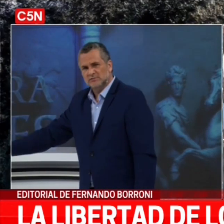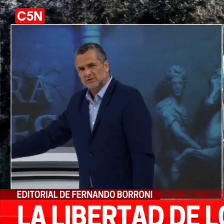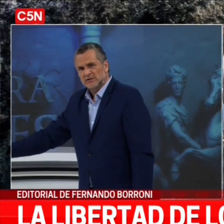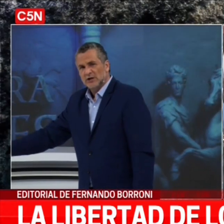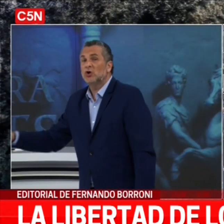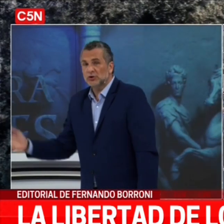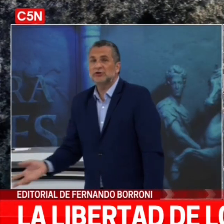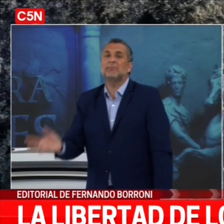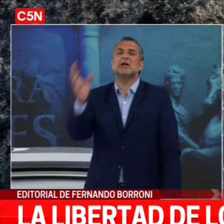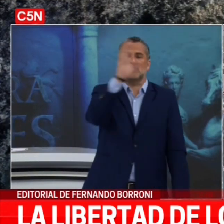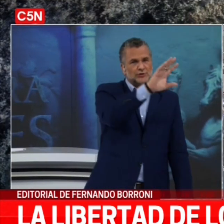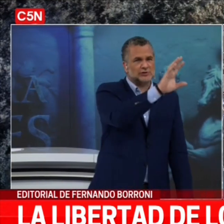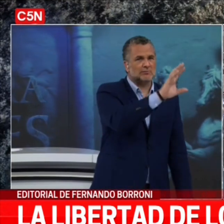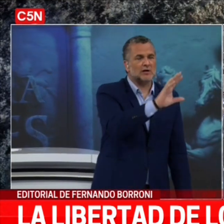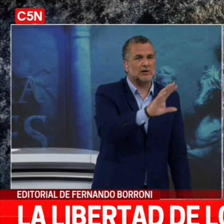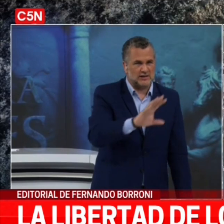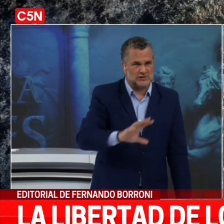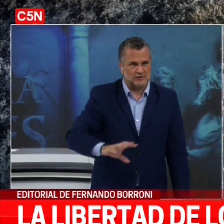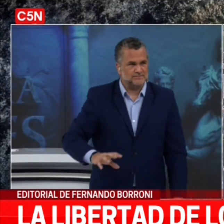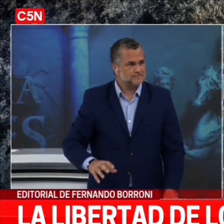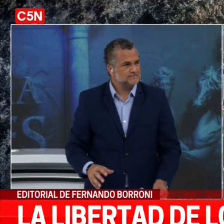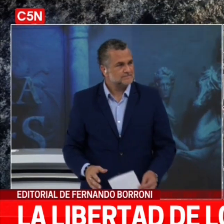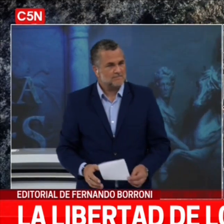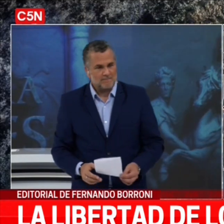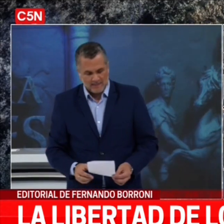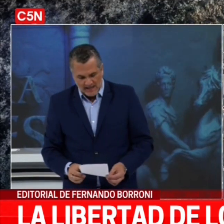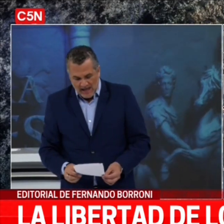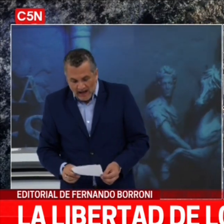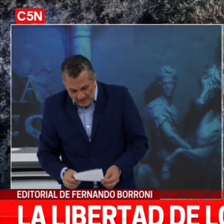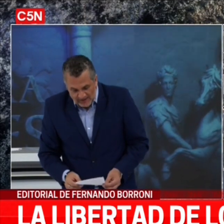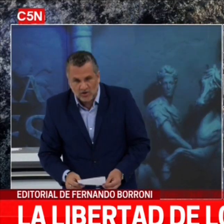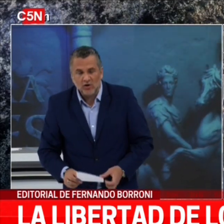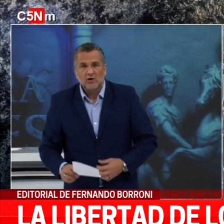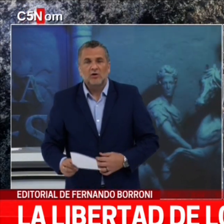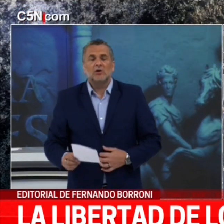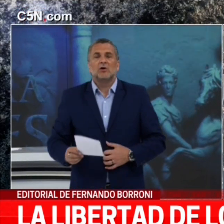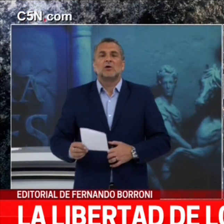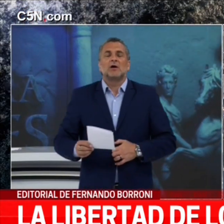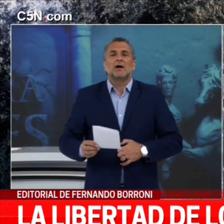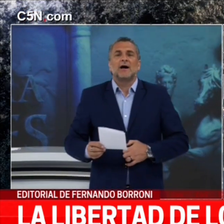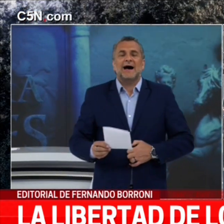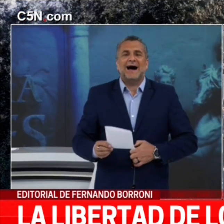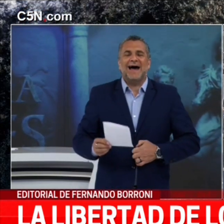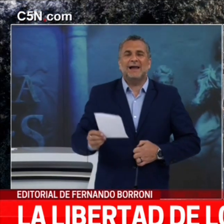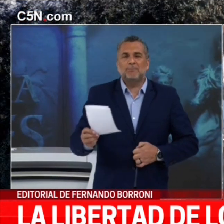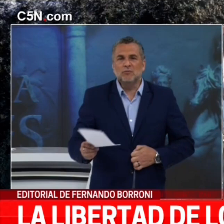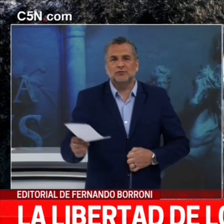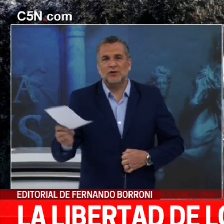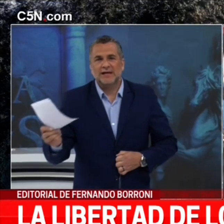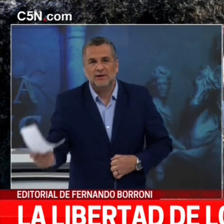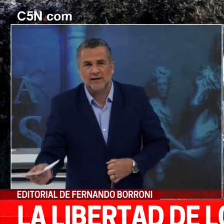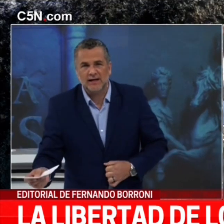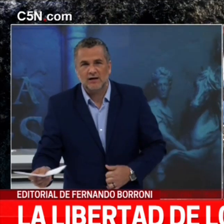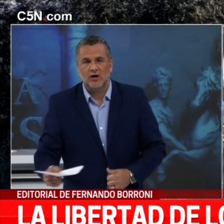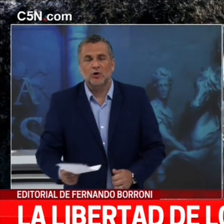claro lo otro también nosotros tenemos claro Quiénes son ahora digo el punto